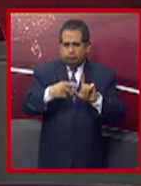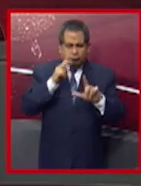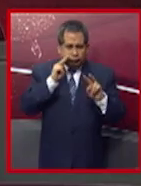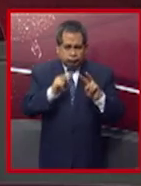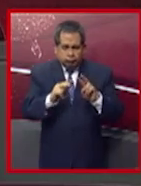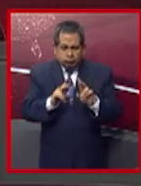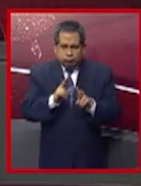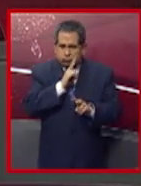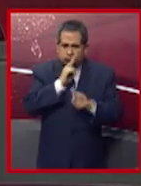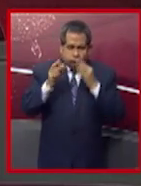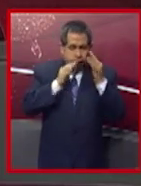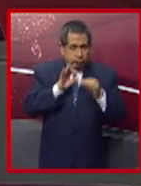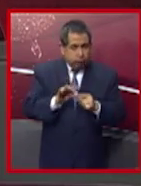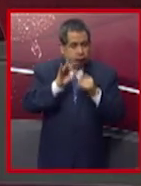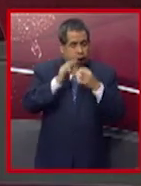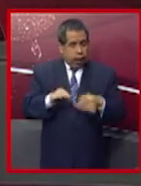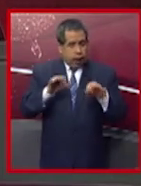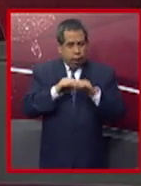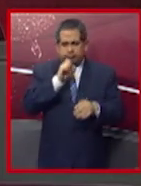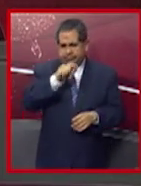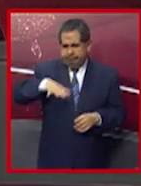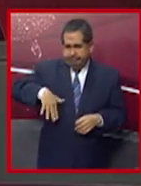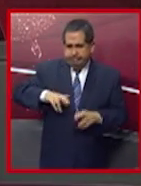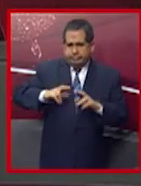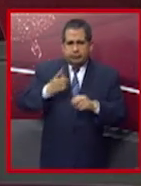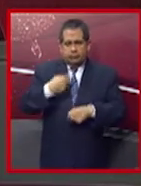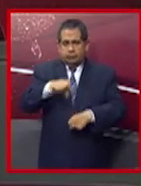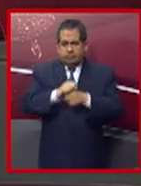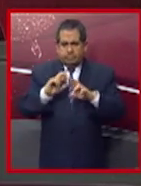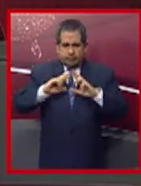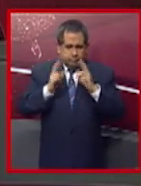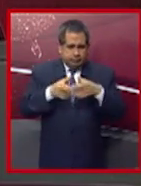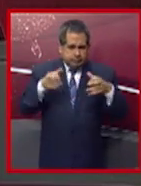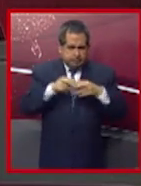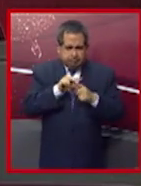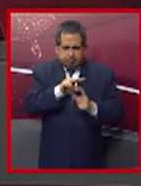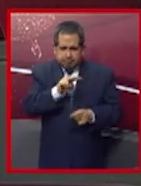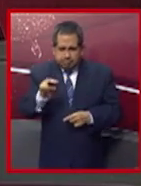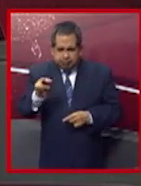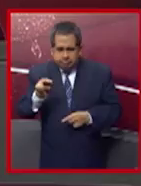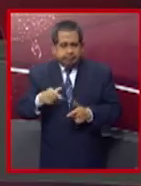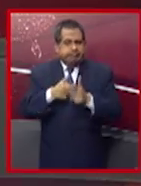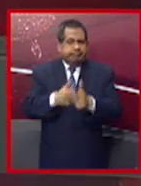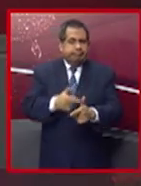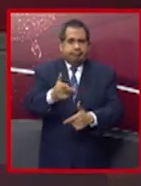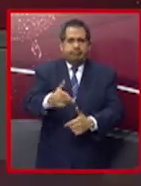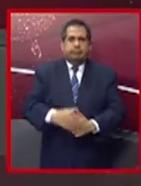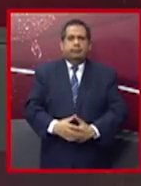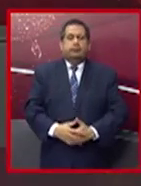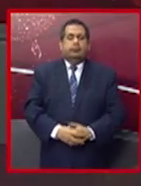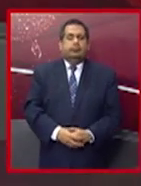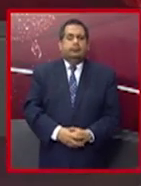las noticias más destacadas, así como esta emisión de su resumen semanal, así como las pasadas. Continuamos.